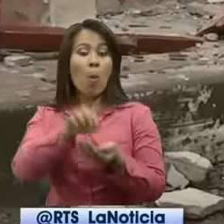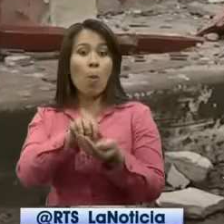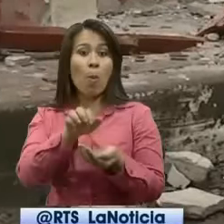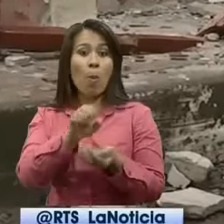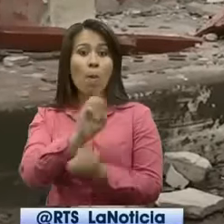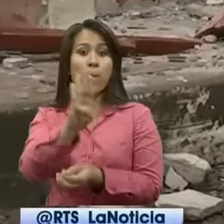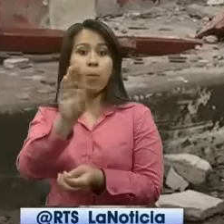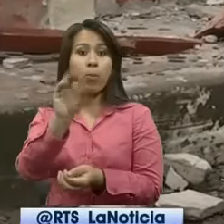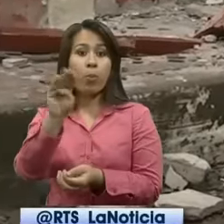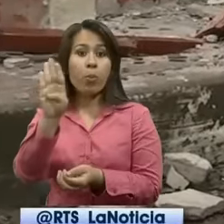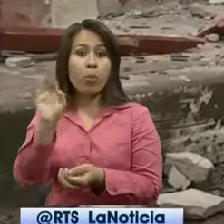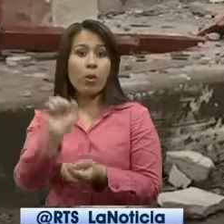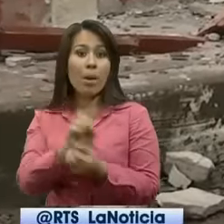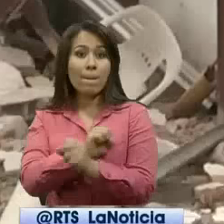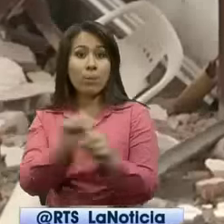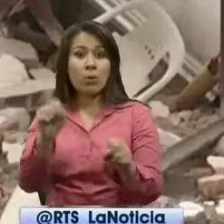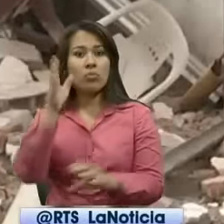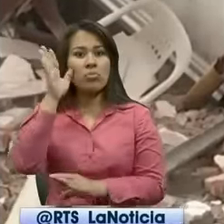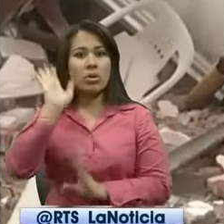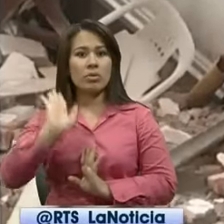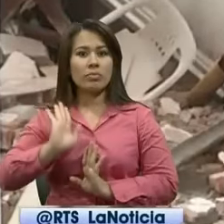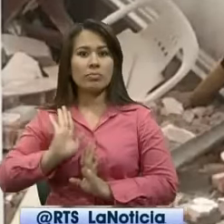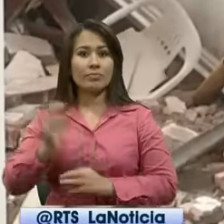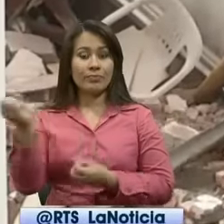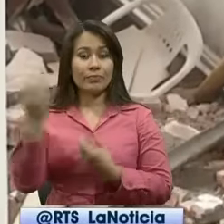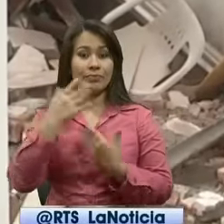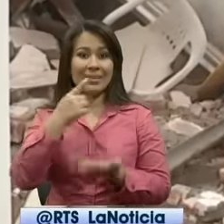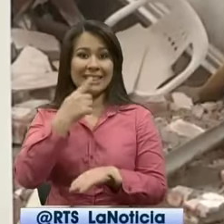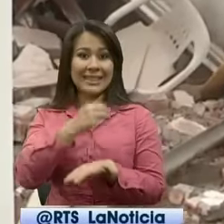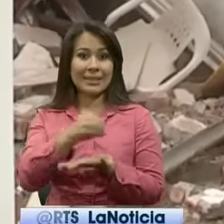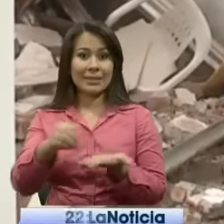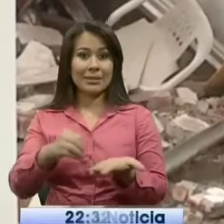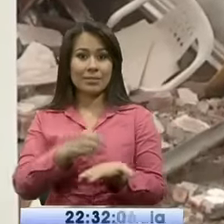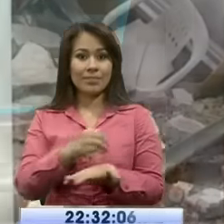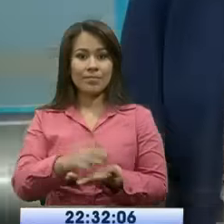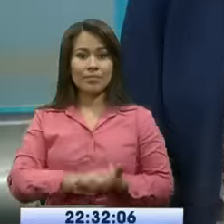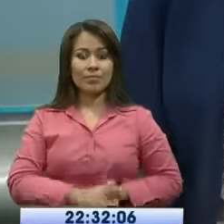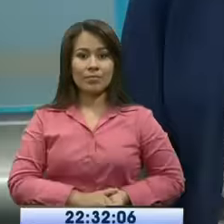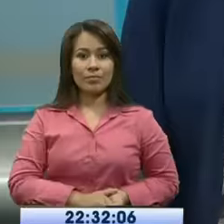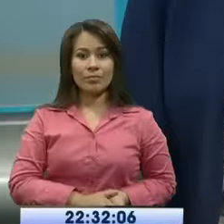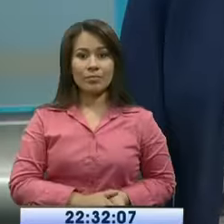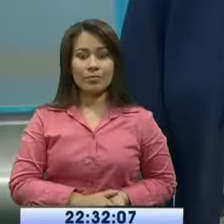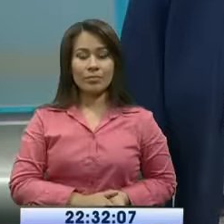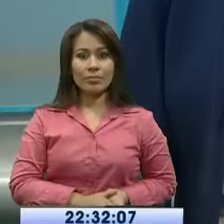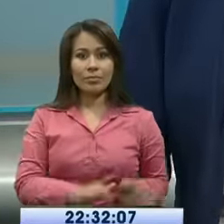Santa Rosa, provincia de El Oro, informó Karina Valdivieso.